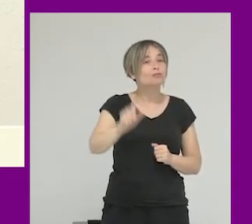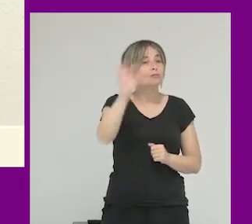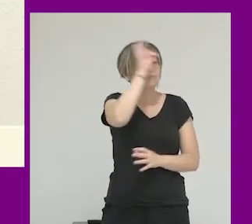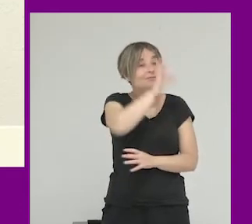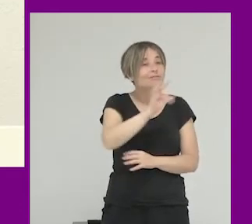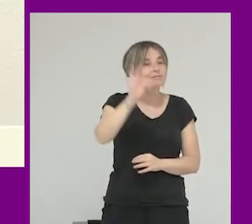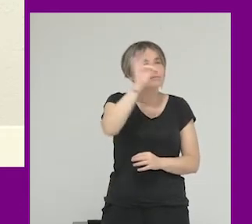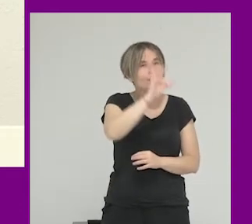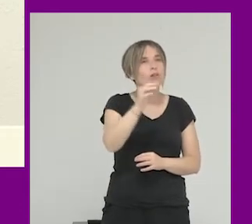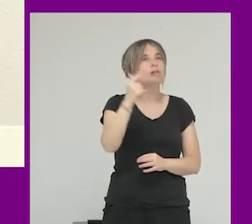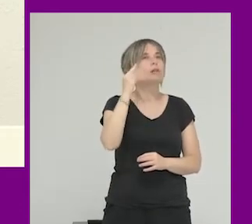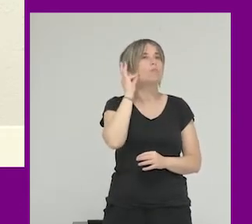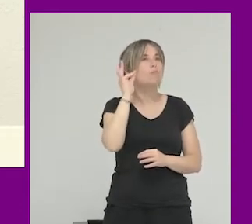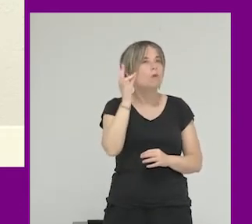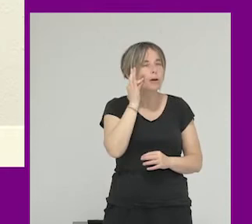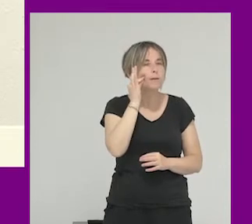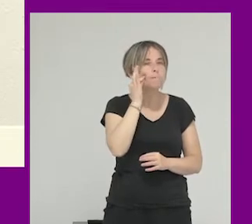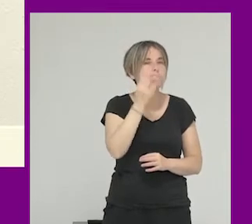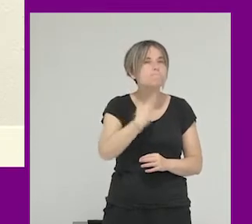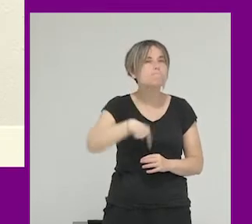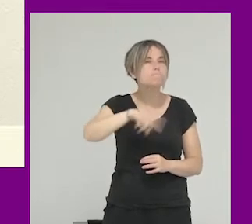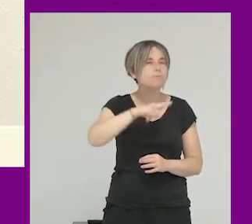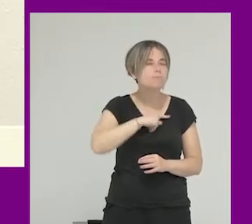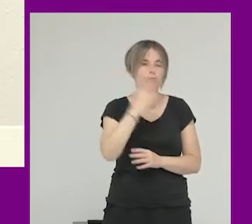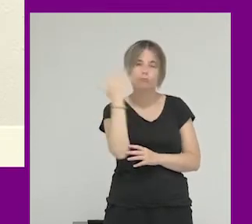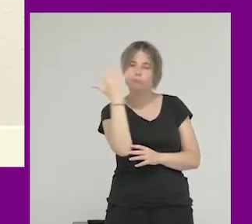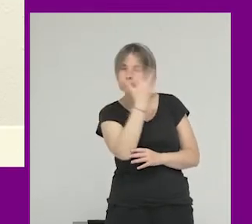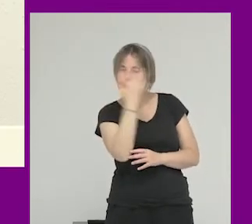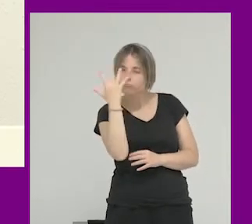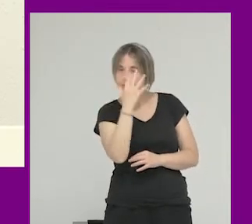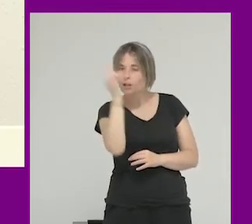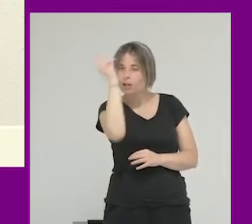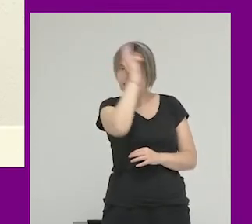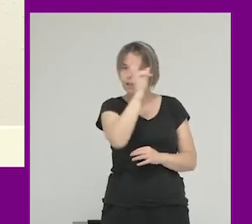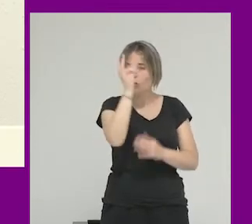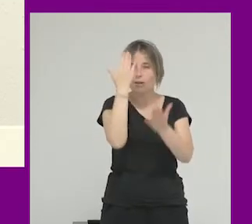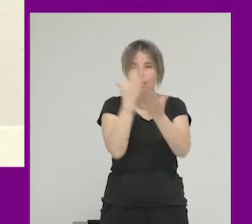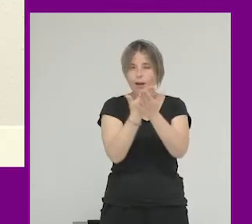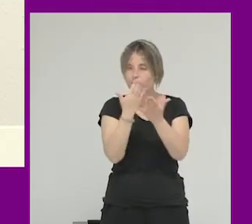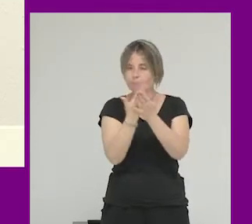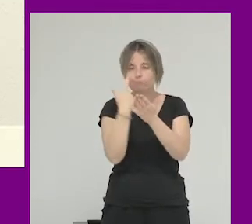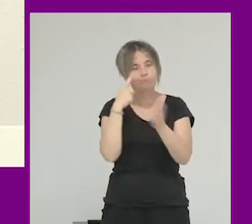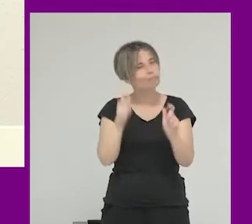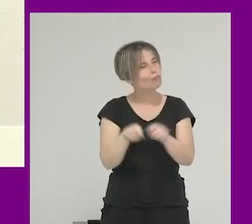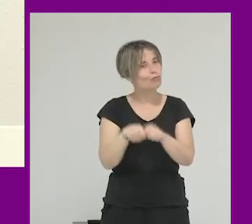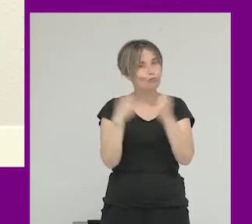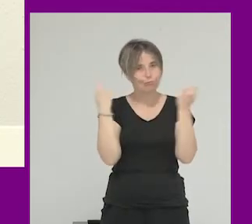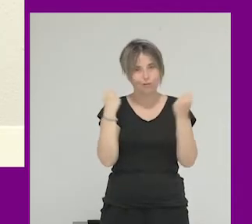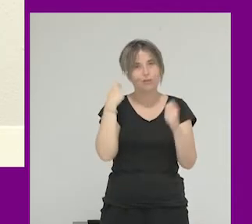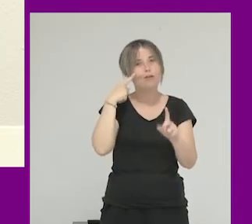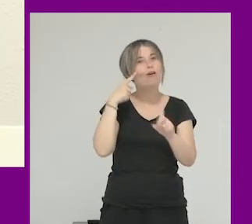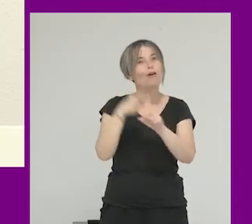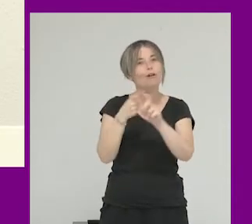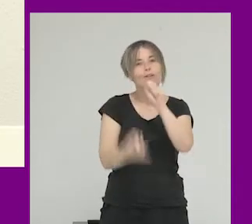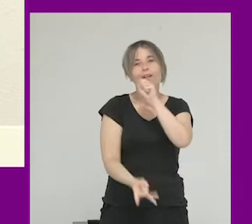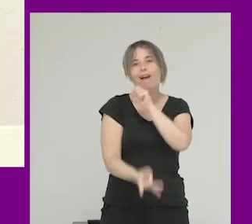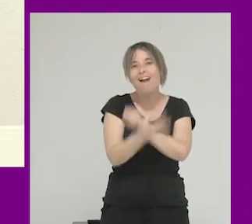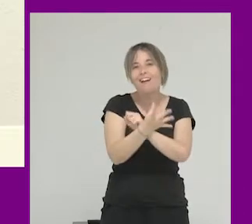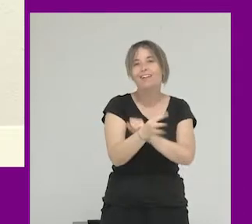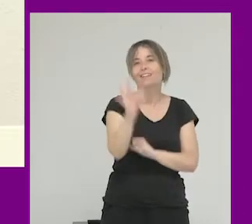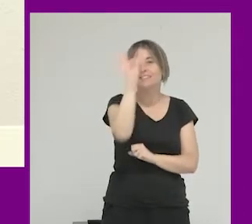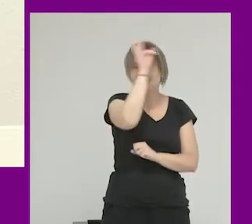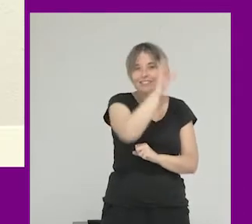plantearse, vamos a cuestionar toda esta teorización teórica para hacer una gran